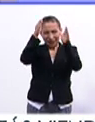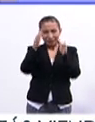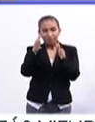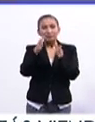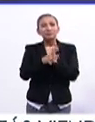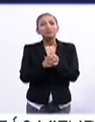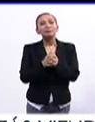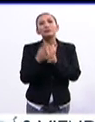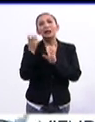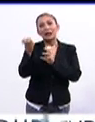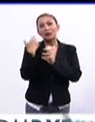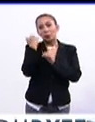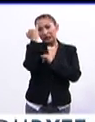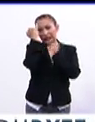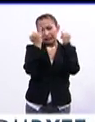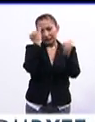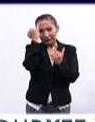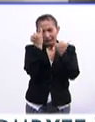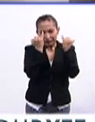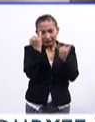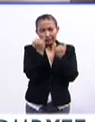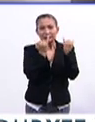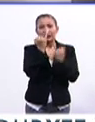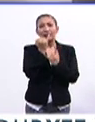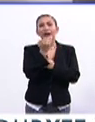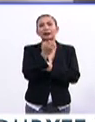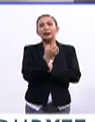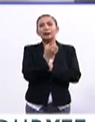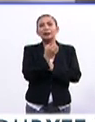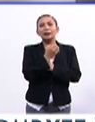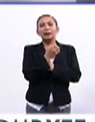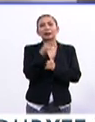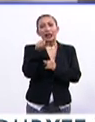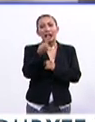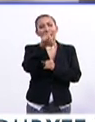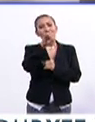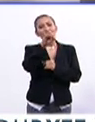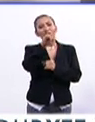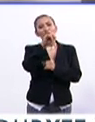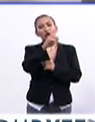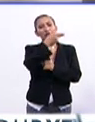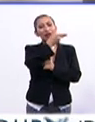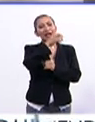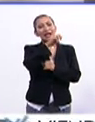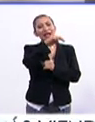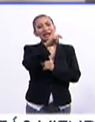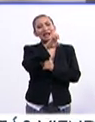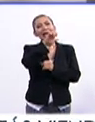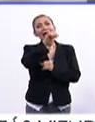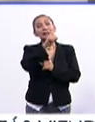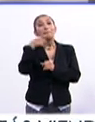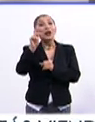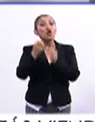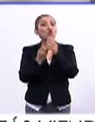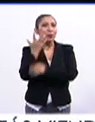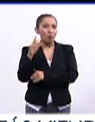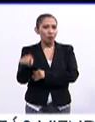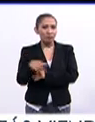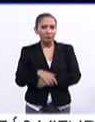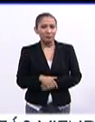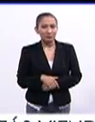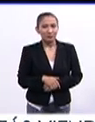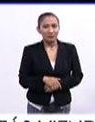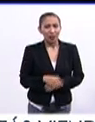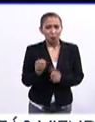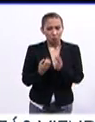es esta propuesta de este nido y eneas pero contemporáneo el niño